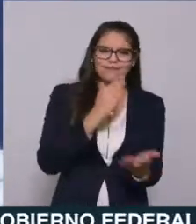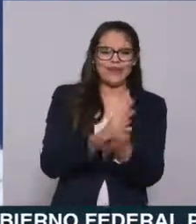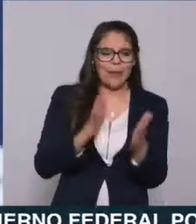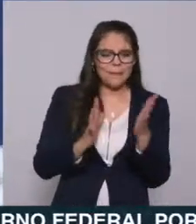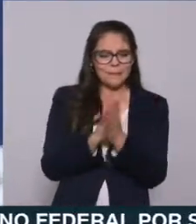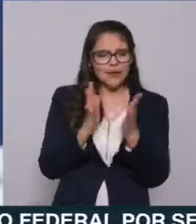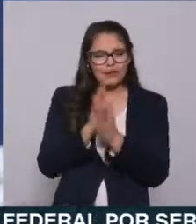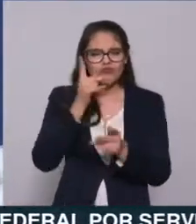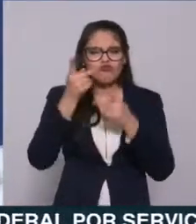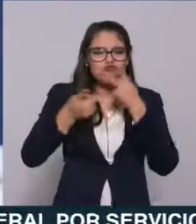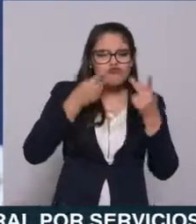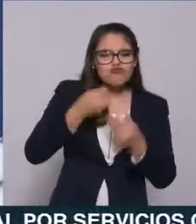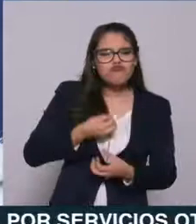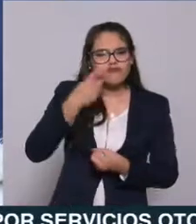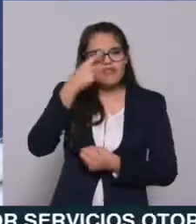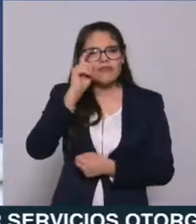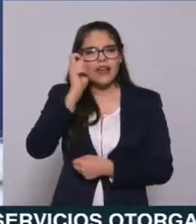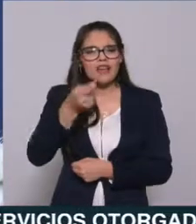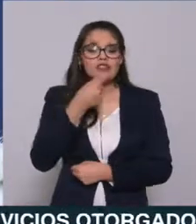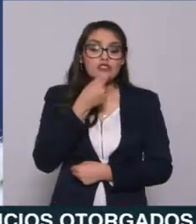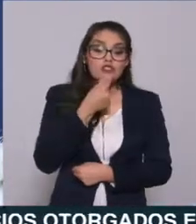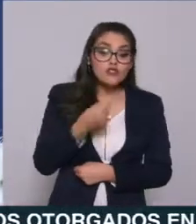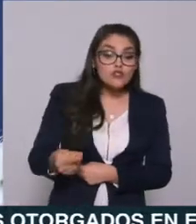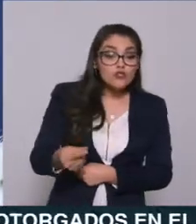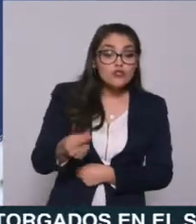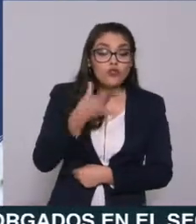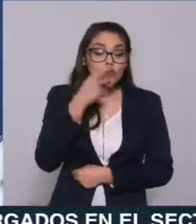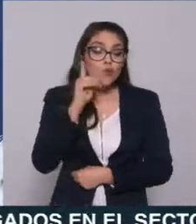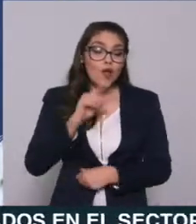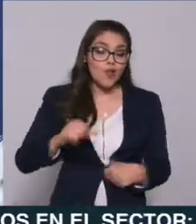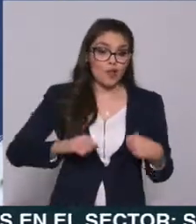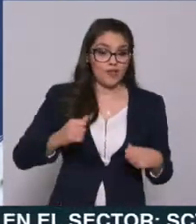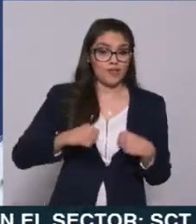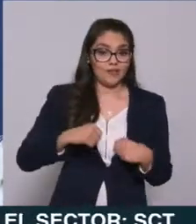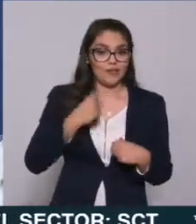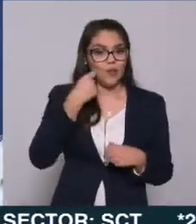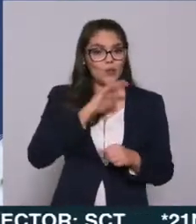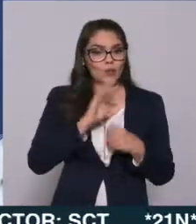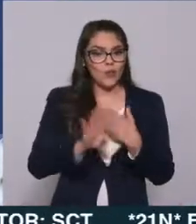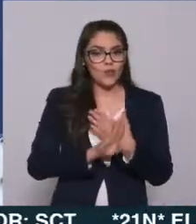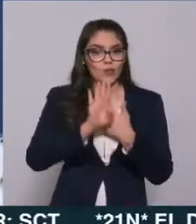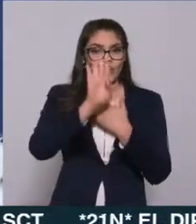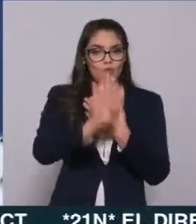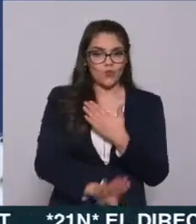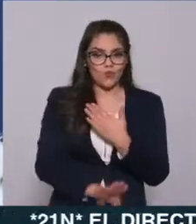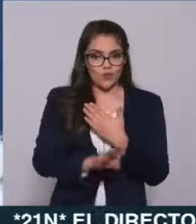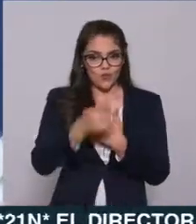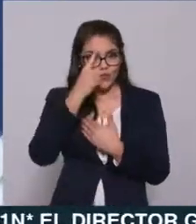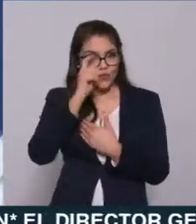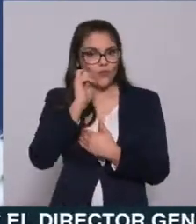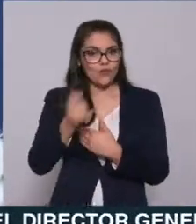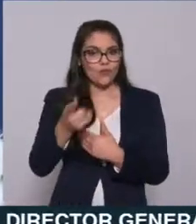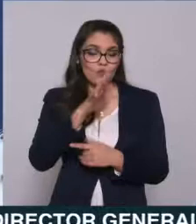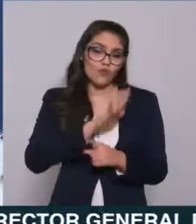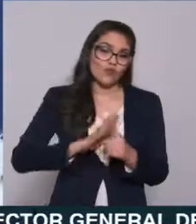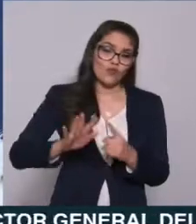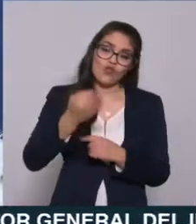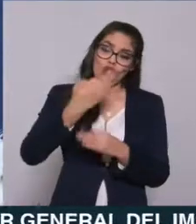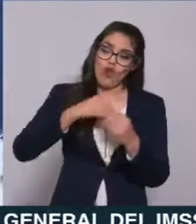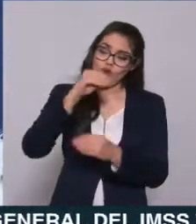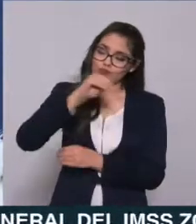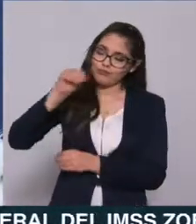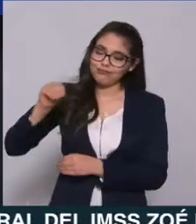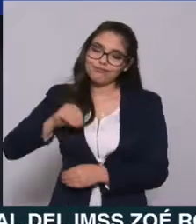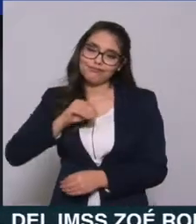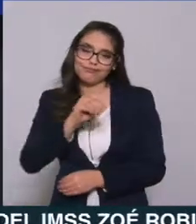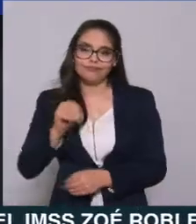la consulta para niñas, niños y adolescentes. Y así vamos a combatir la inseguridad que hay en mi colonia y en la colonia de todos ustedes.